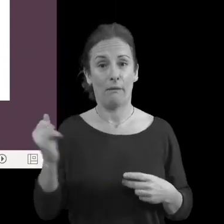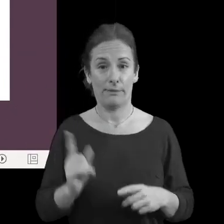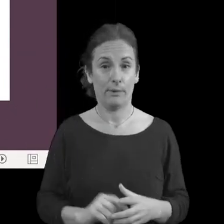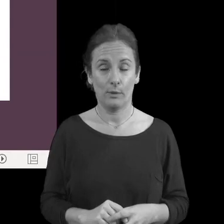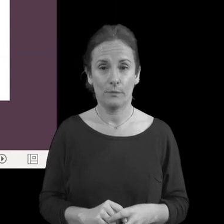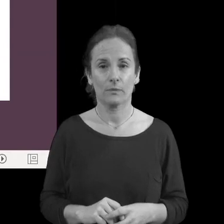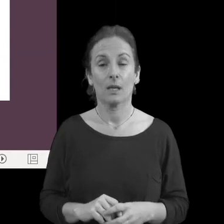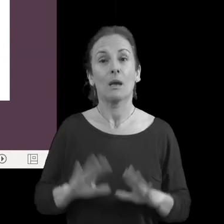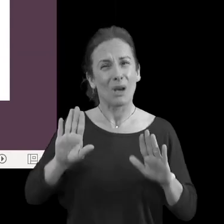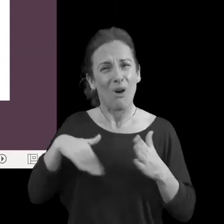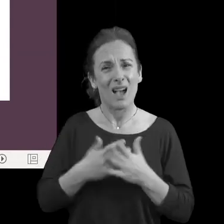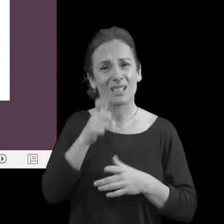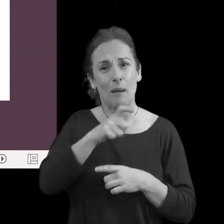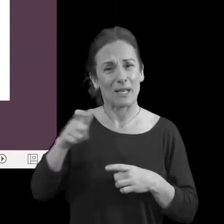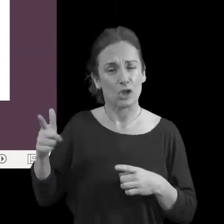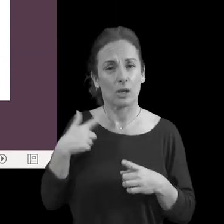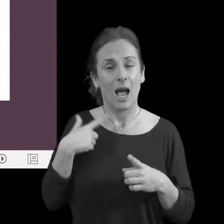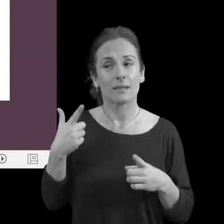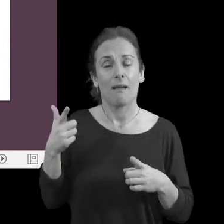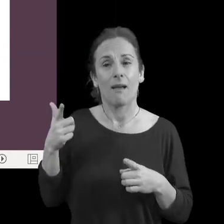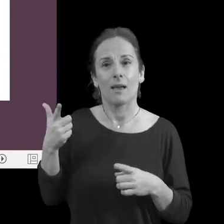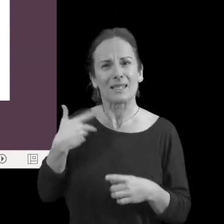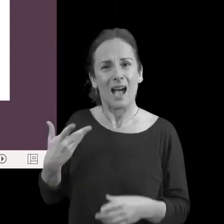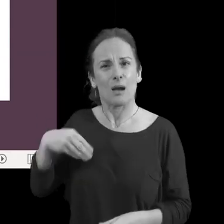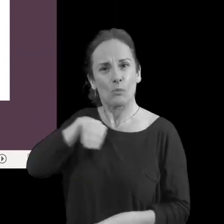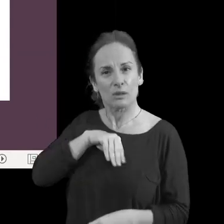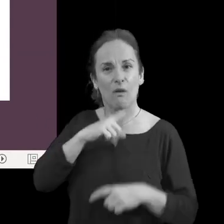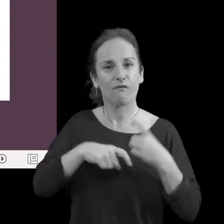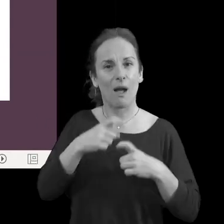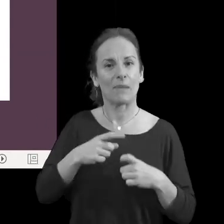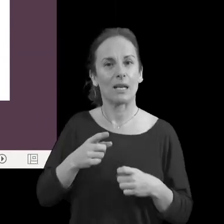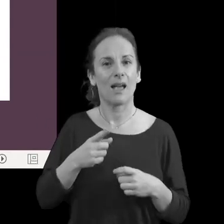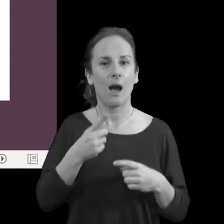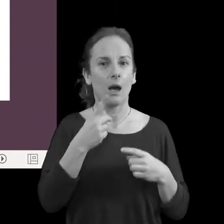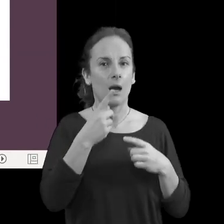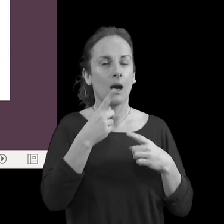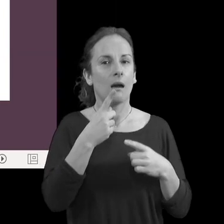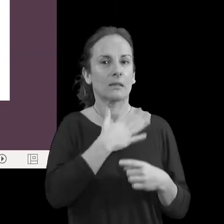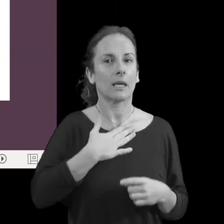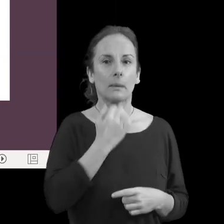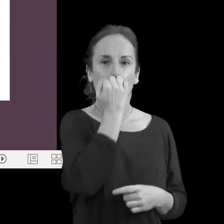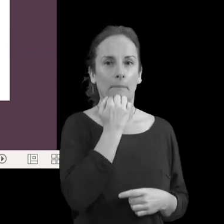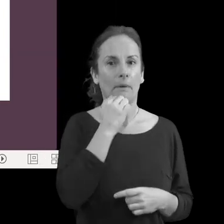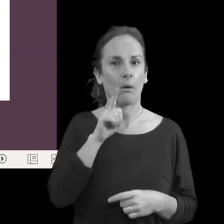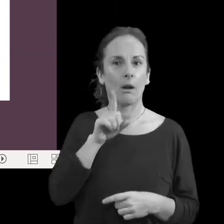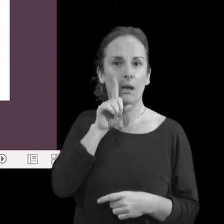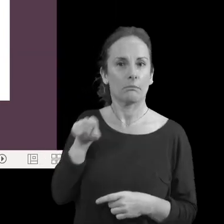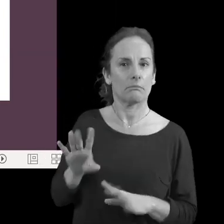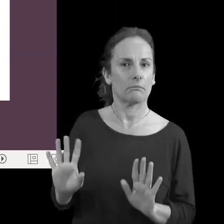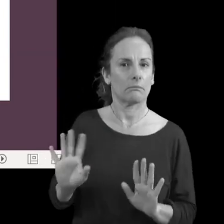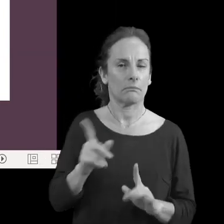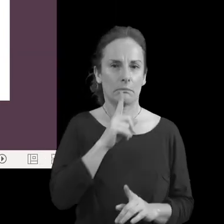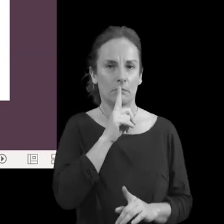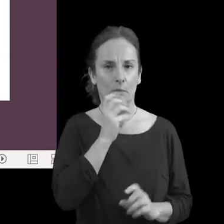fallecen sigan en el armario, parece mentira, ¿no? Pero esto todavía sucede, ¿no? Las familias se empeñan en no hablar de las vidas que tenían o de